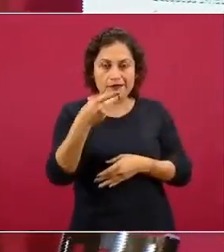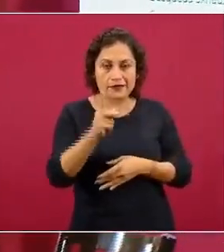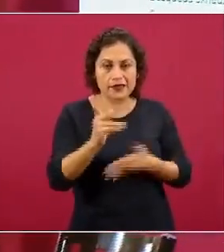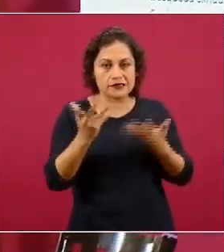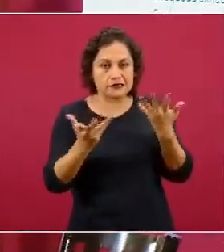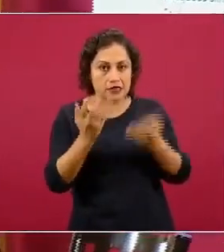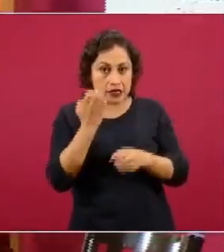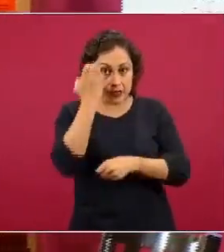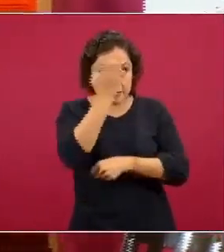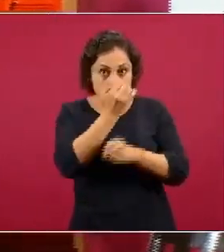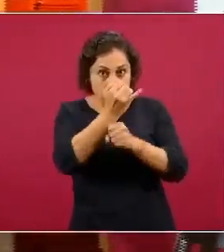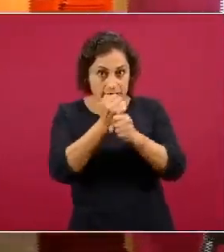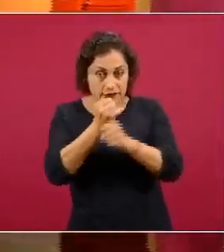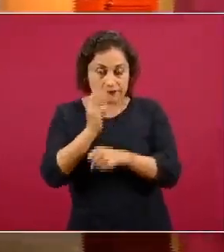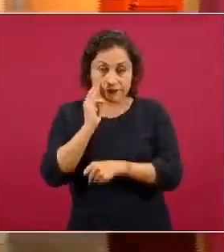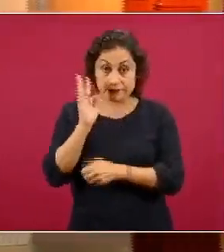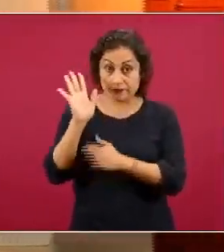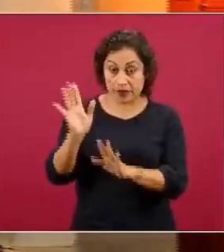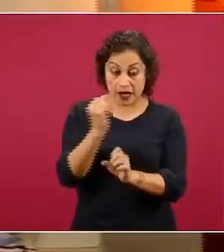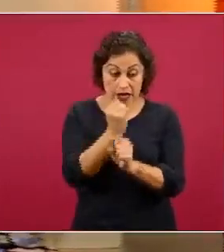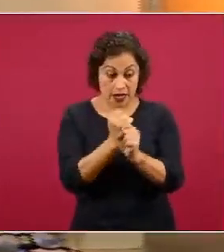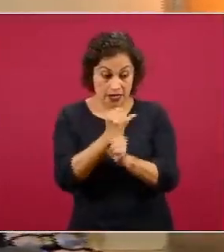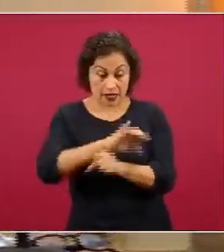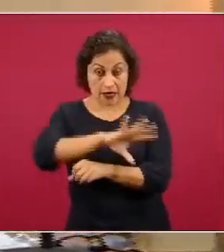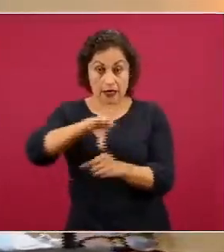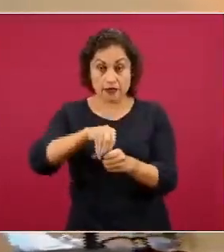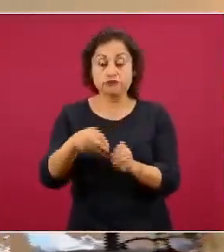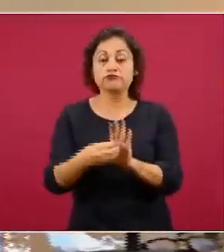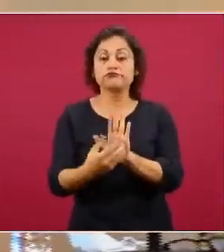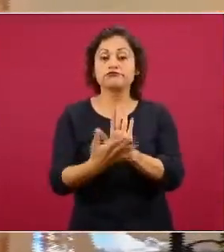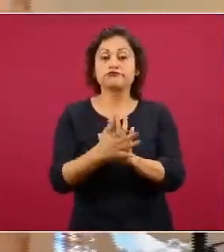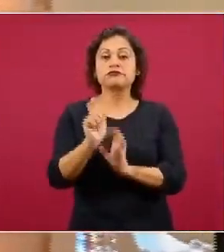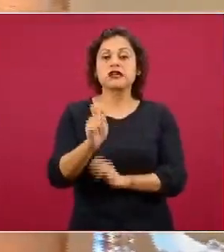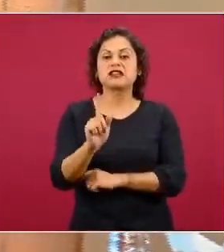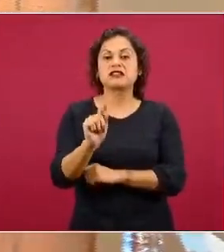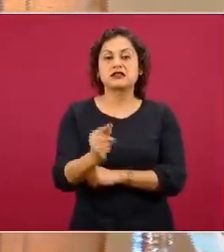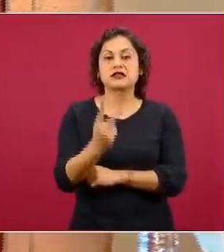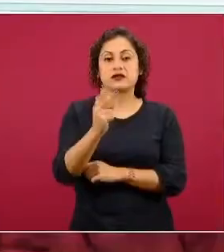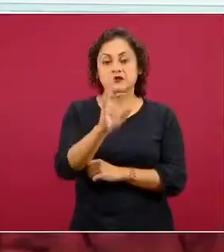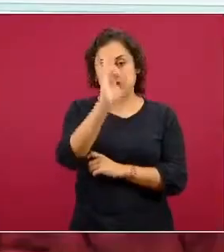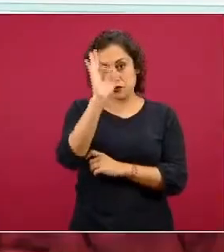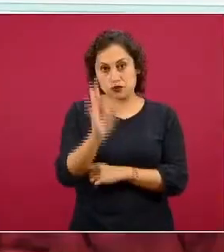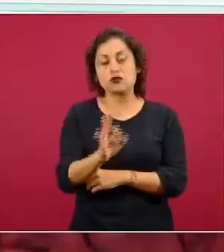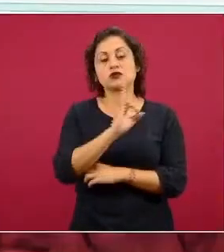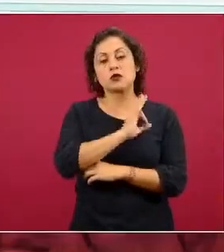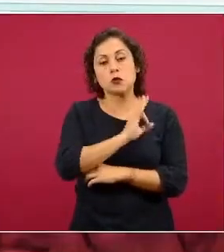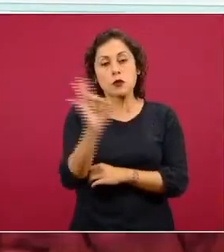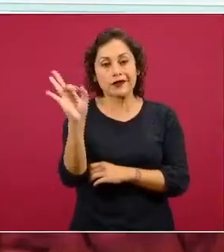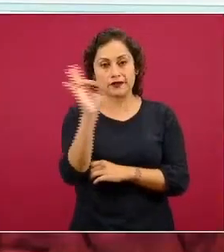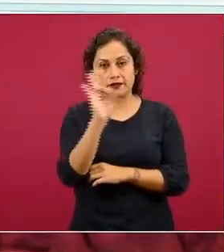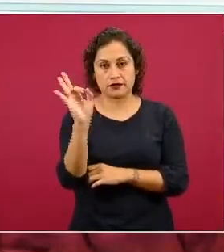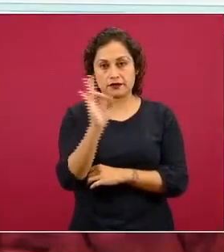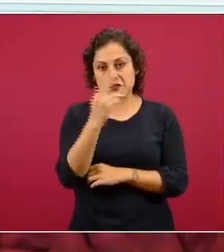que 72% del total del exceso pudiese ser atribuible a COVID.